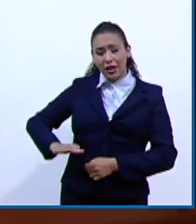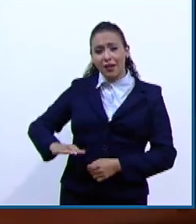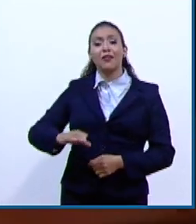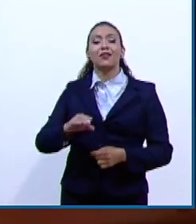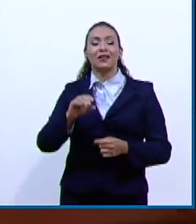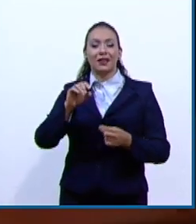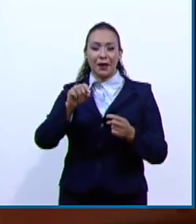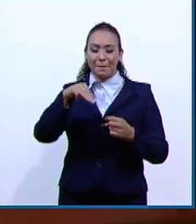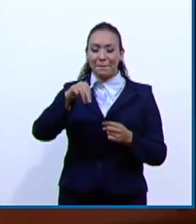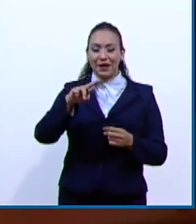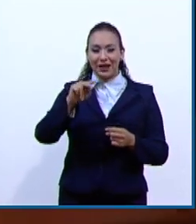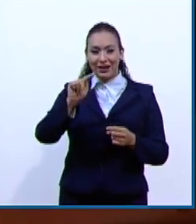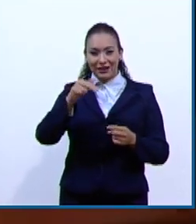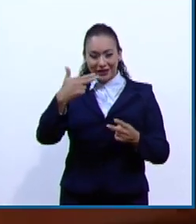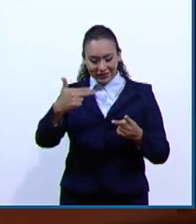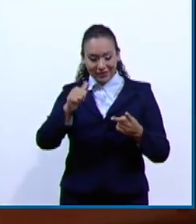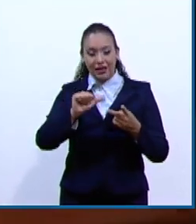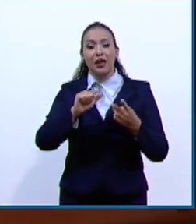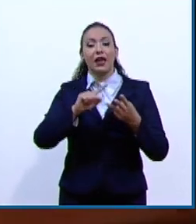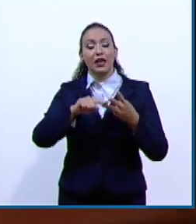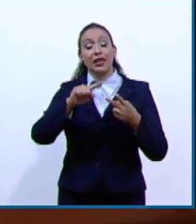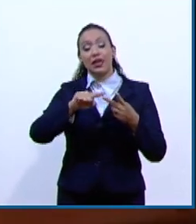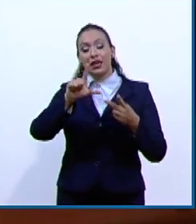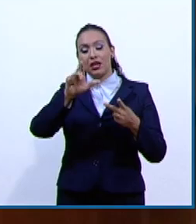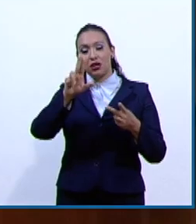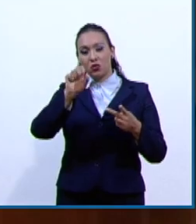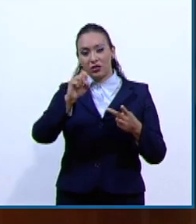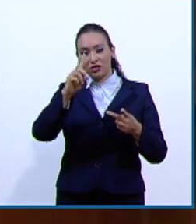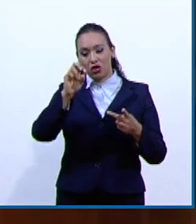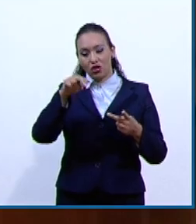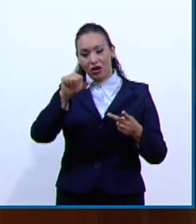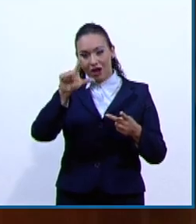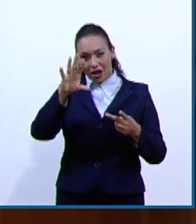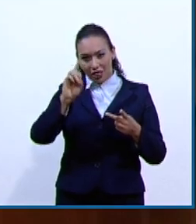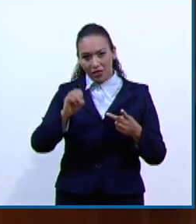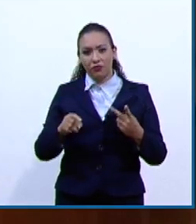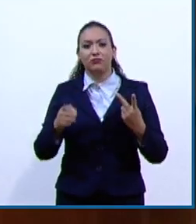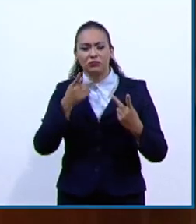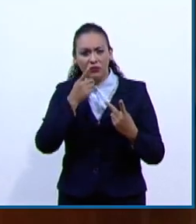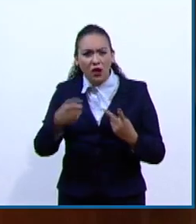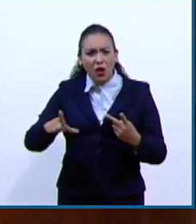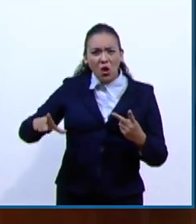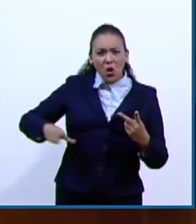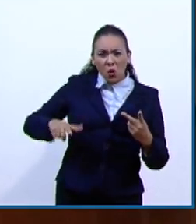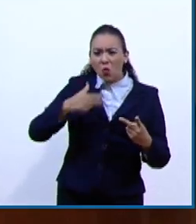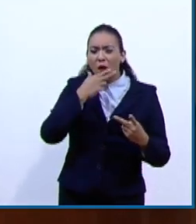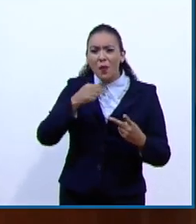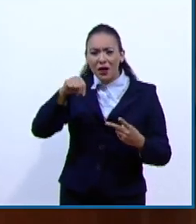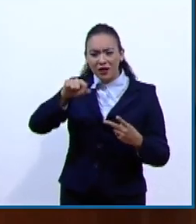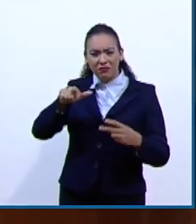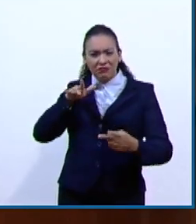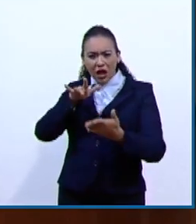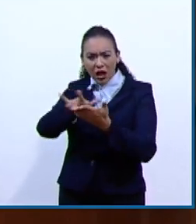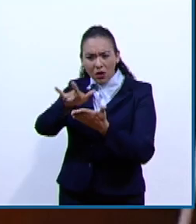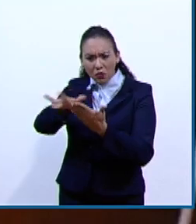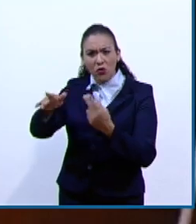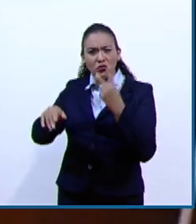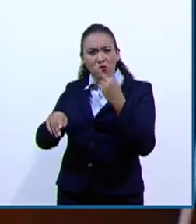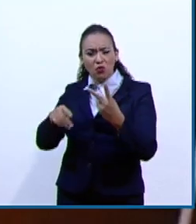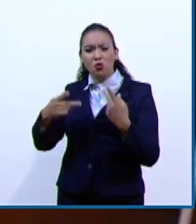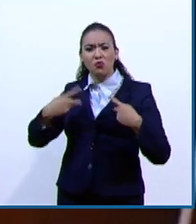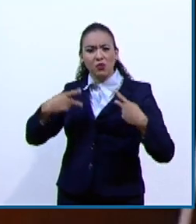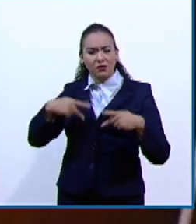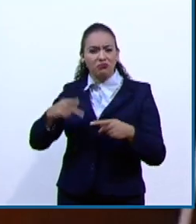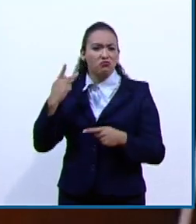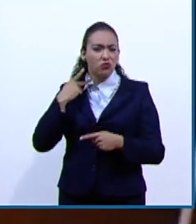Herrera González y Luis Donaldo Colosio Riojas. Además, acreditó que estos últimos y el partido que los representa, Movimiento